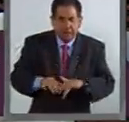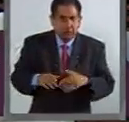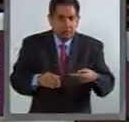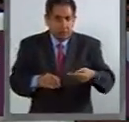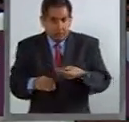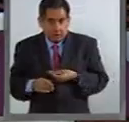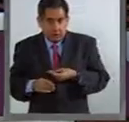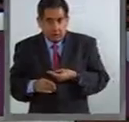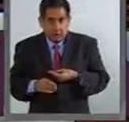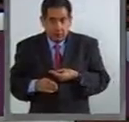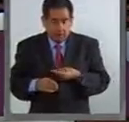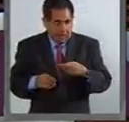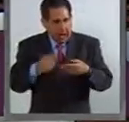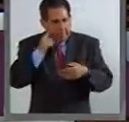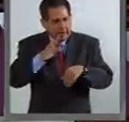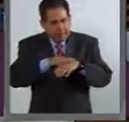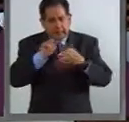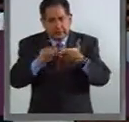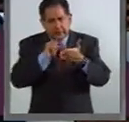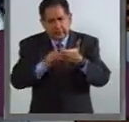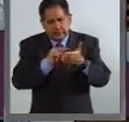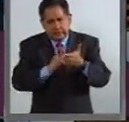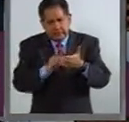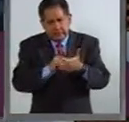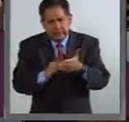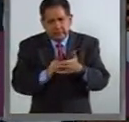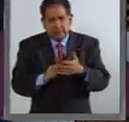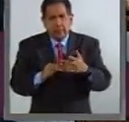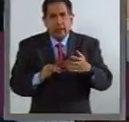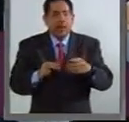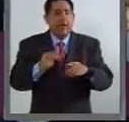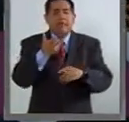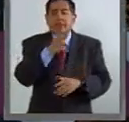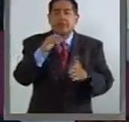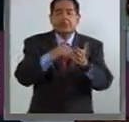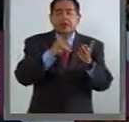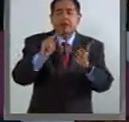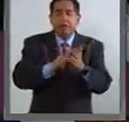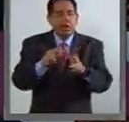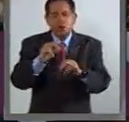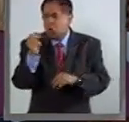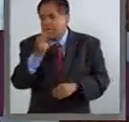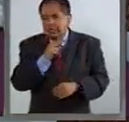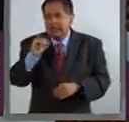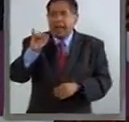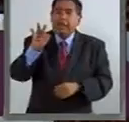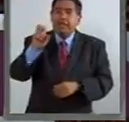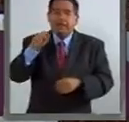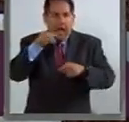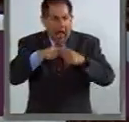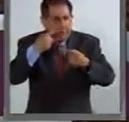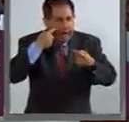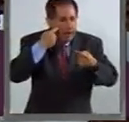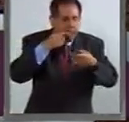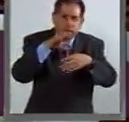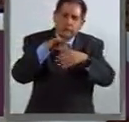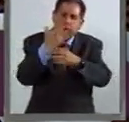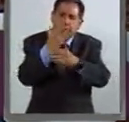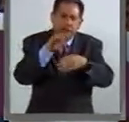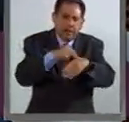Parlamento llega a 10,000 firmas digitales, nada de que lo tiene que verificar la autoridad electoral y que no. Si tiene